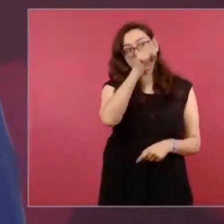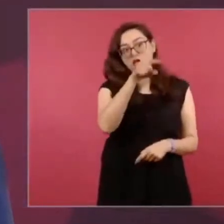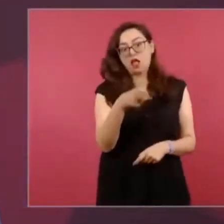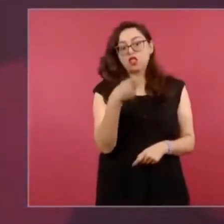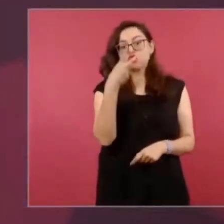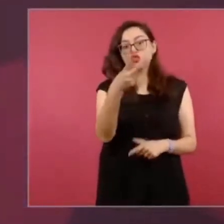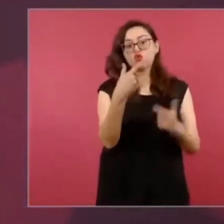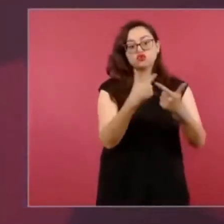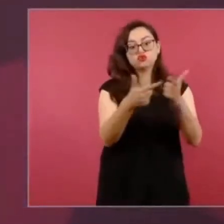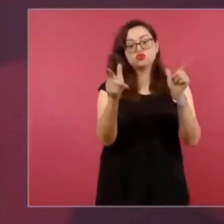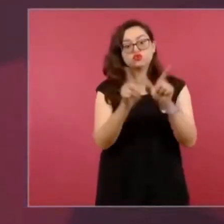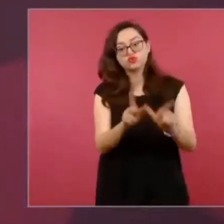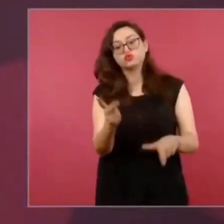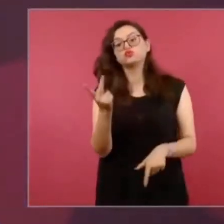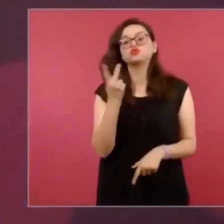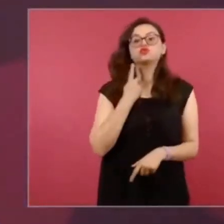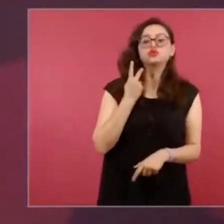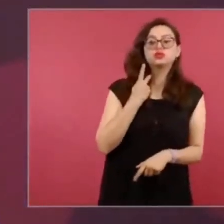encima